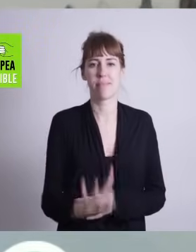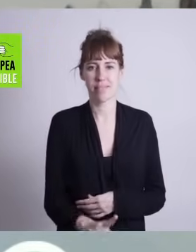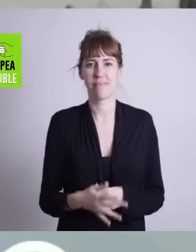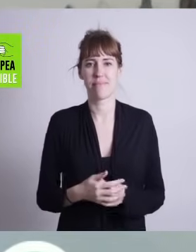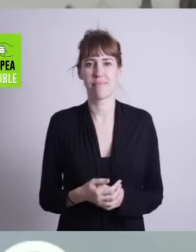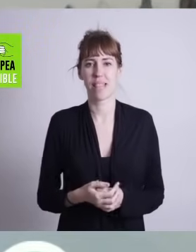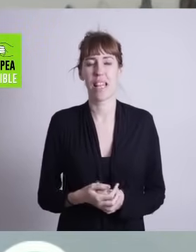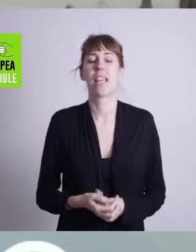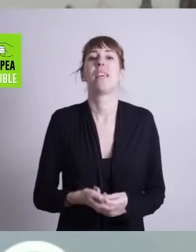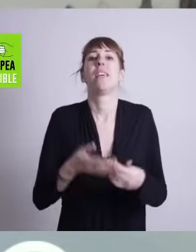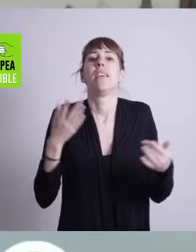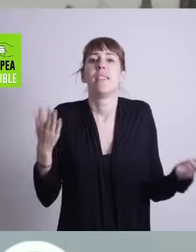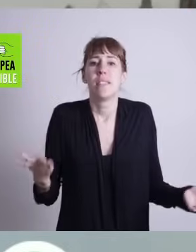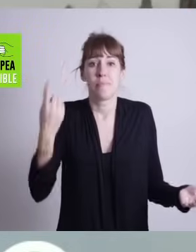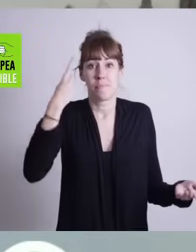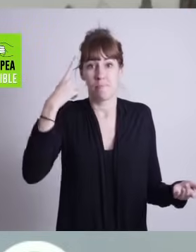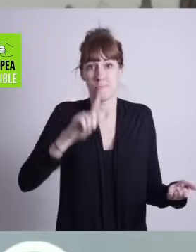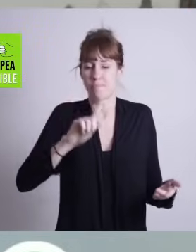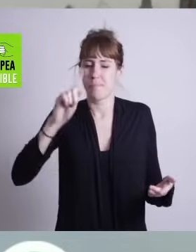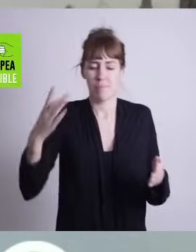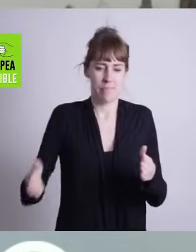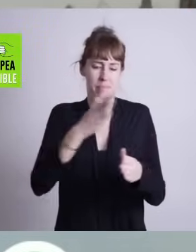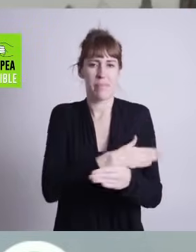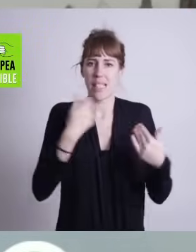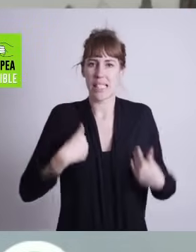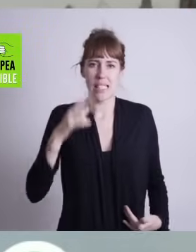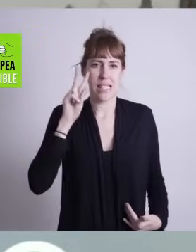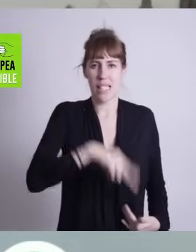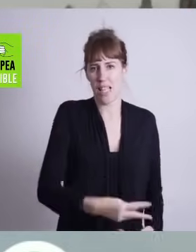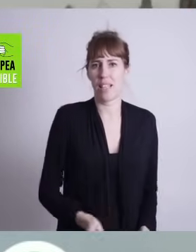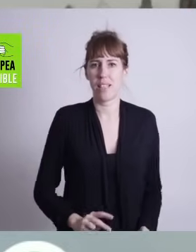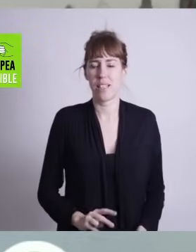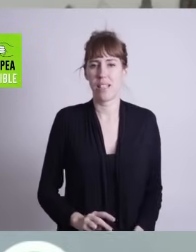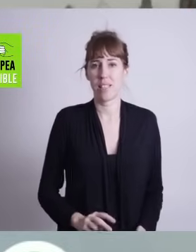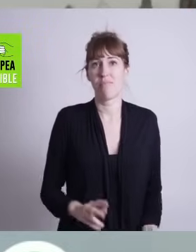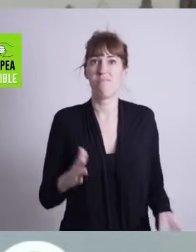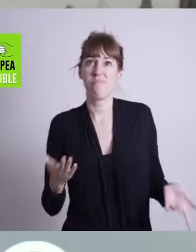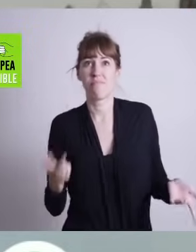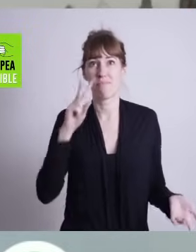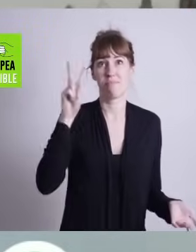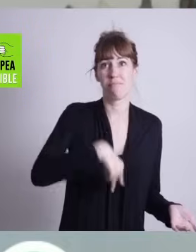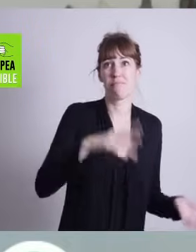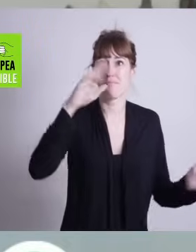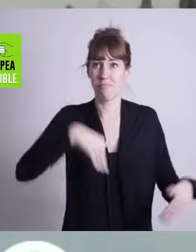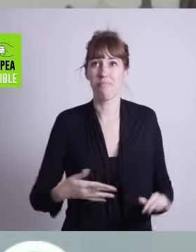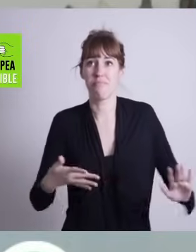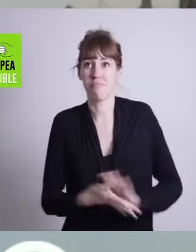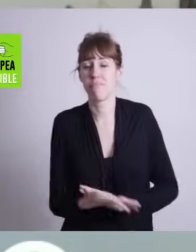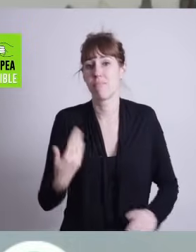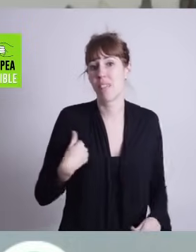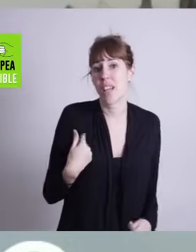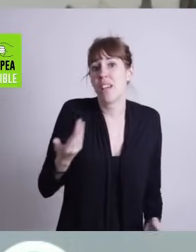siempre digo que para saber primero hay que ser. Si no, en realidad, lo que sabremos es como, bueno,